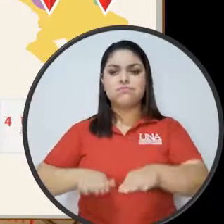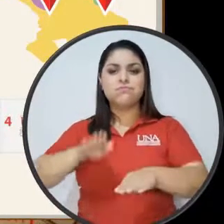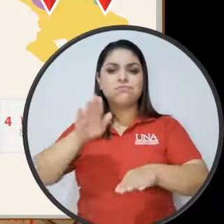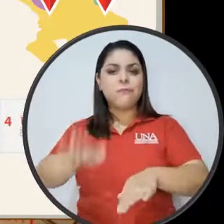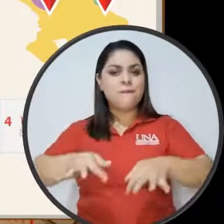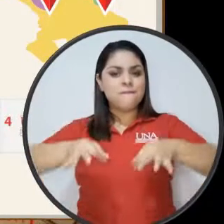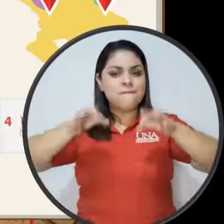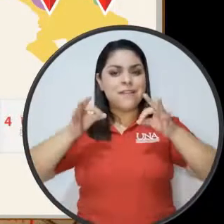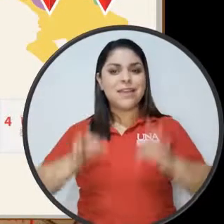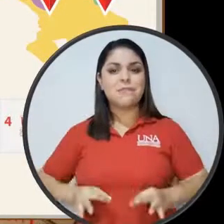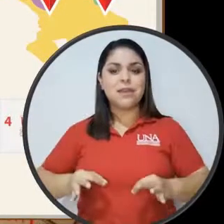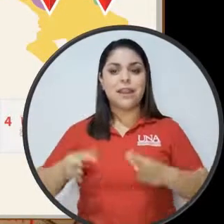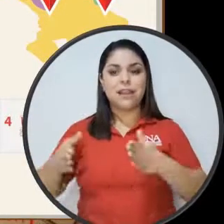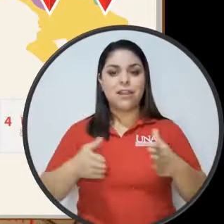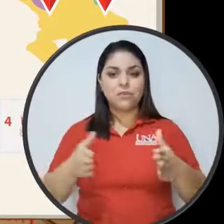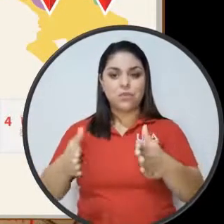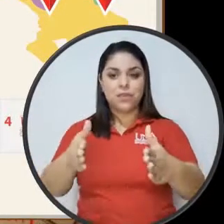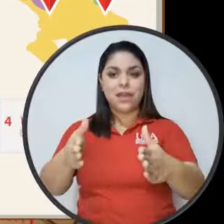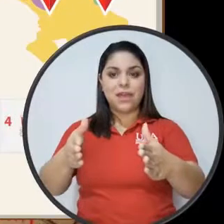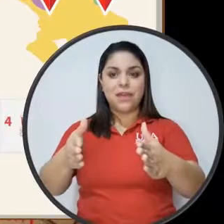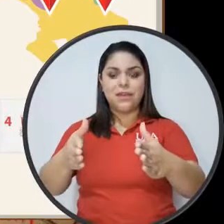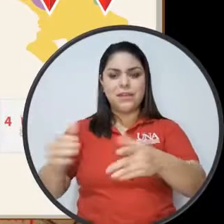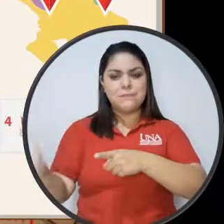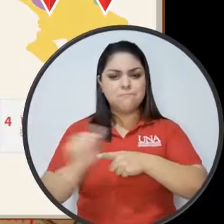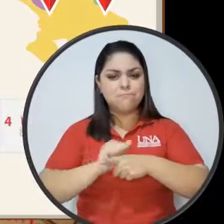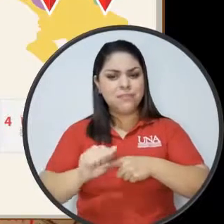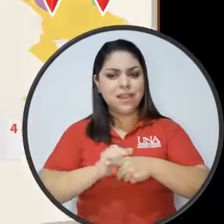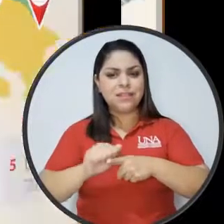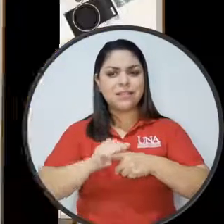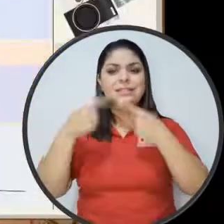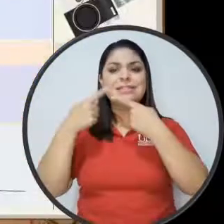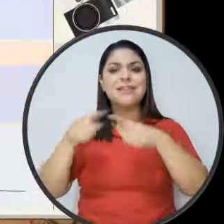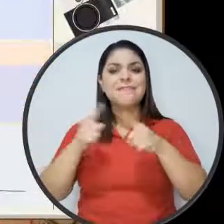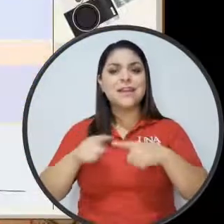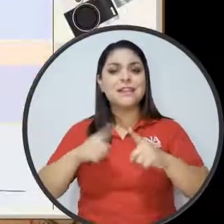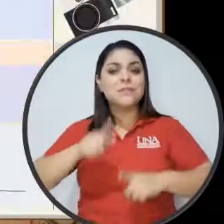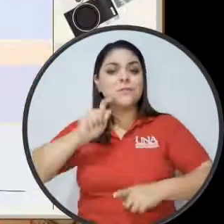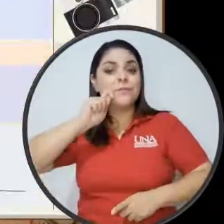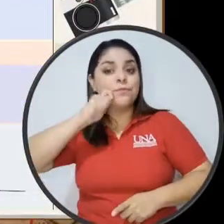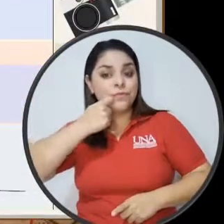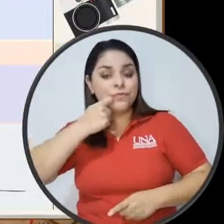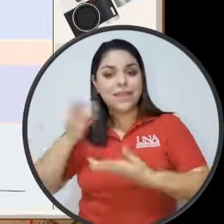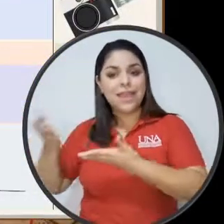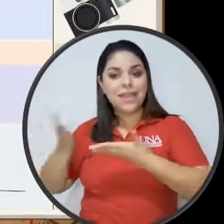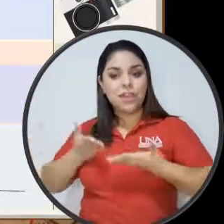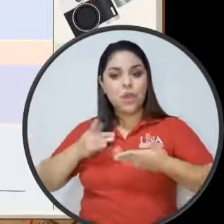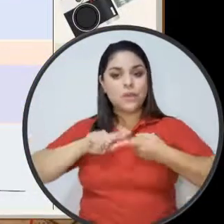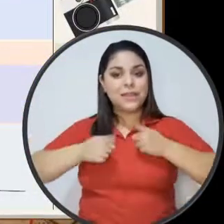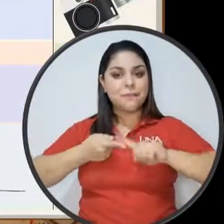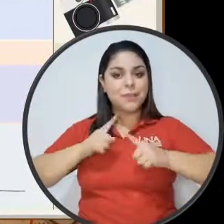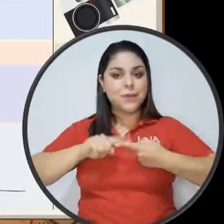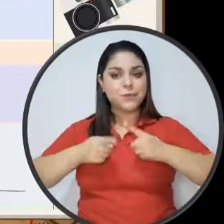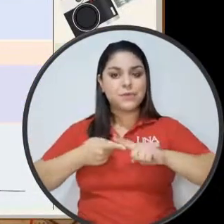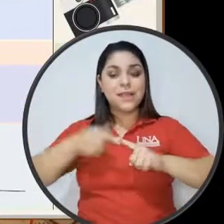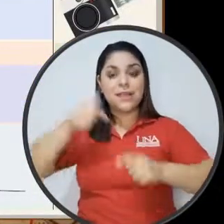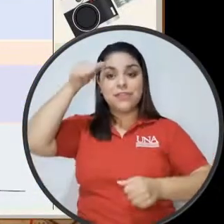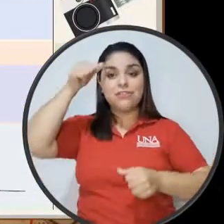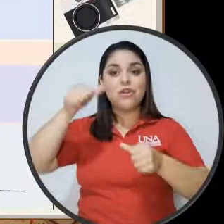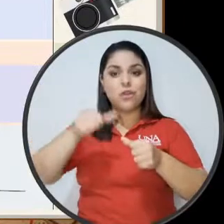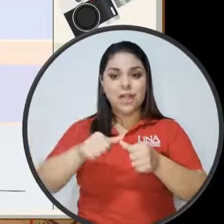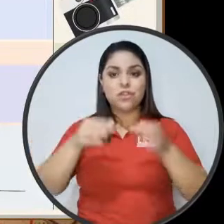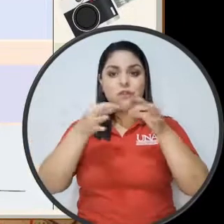pasos firmes a lo largo de la ruta, poniendo en práctica distintos tips que le habían dado sus amigos